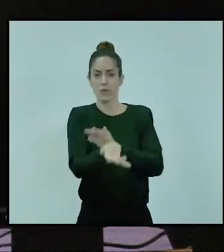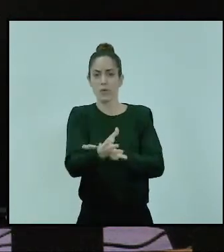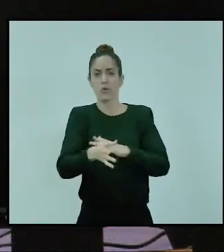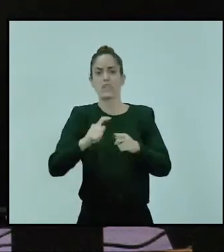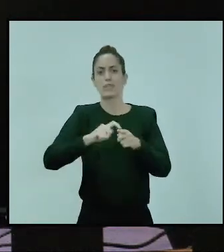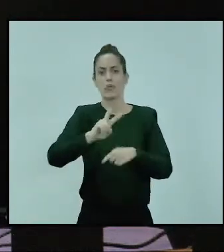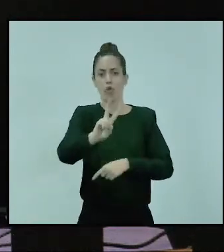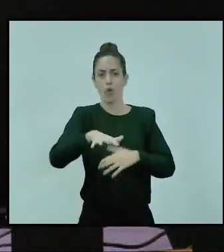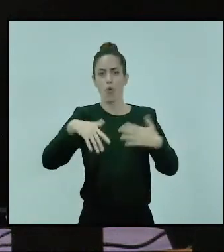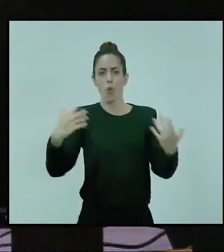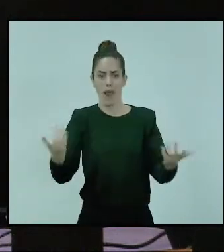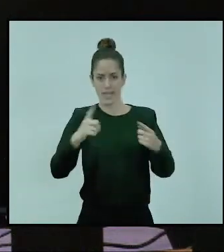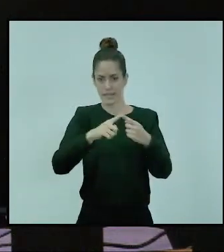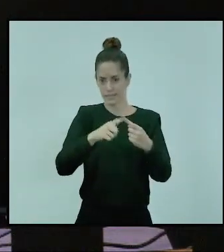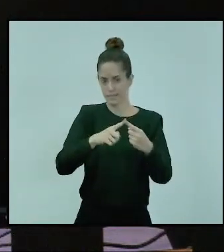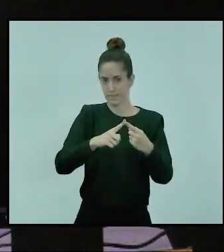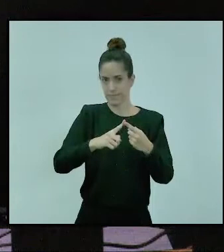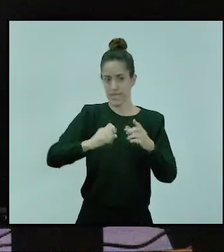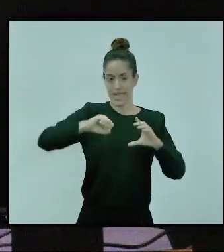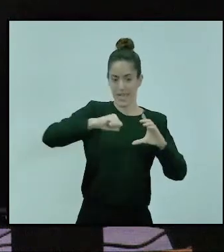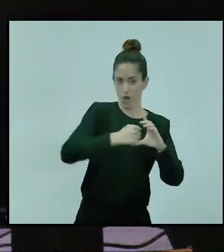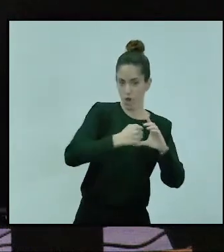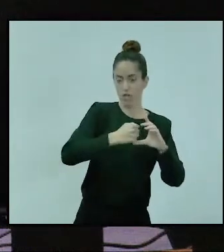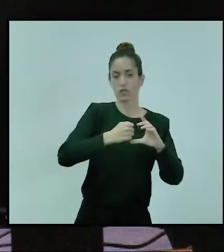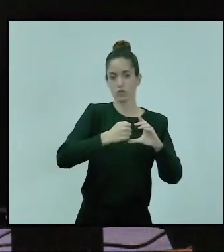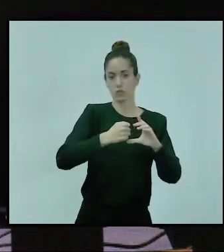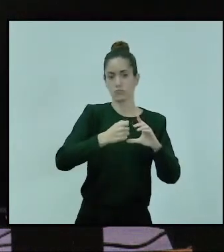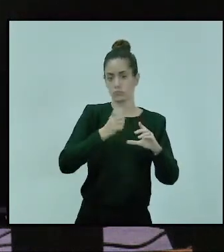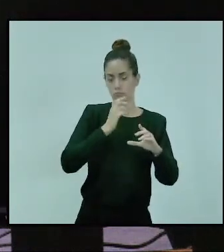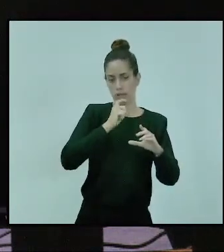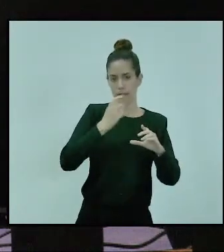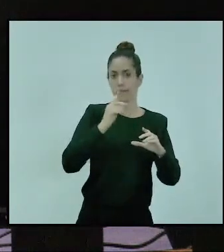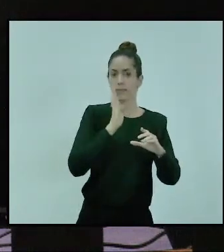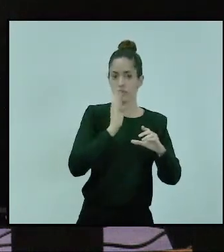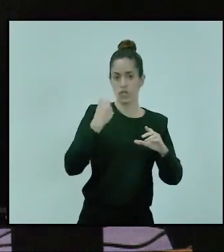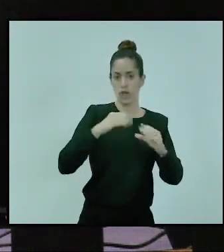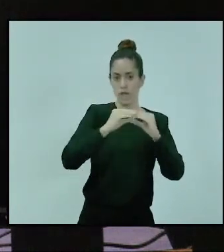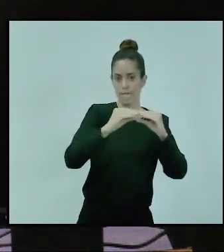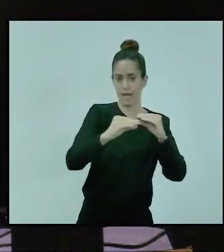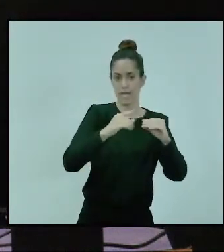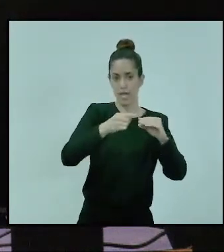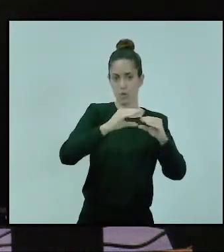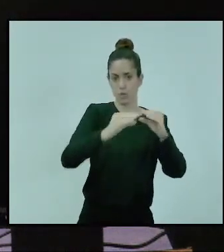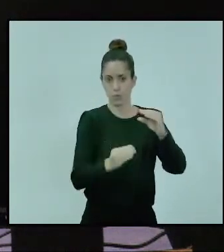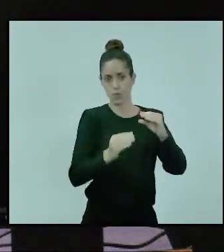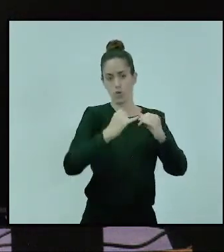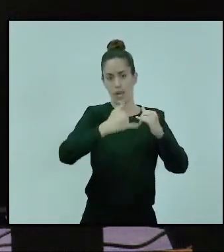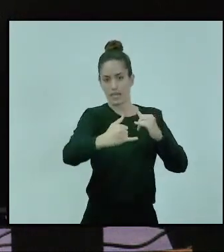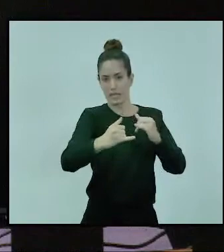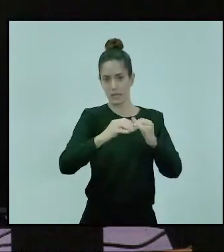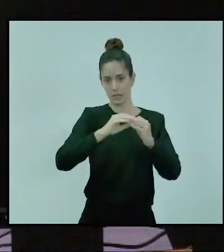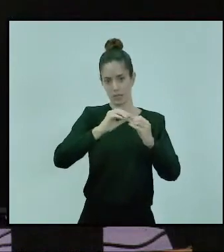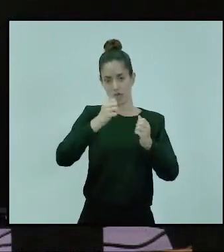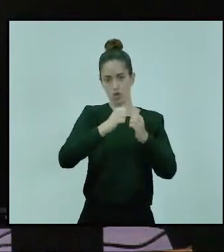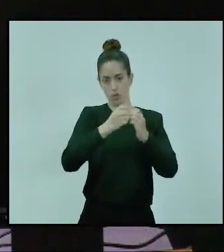de dos tipos. Unos efectos geológicos, que ya os he dicho, una falla, se produce un hundimiento, una grieta, una caída